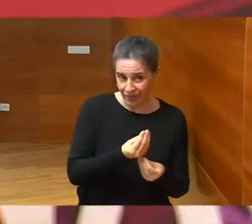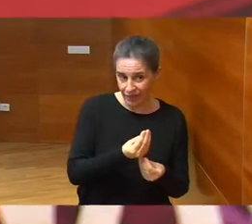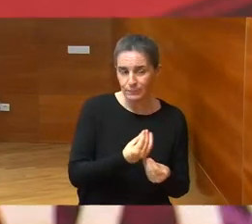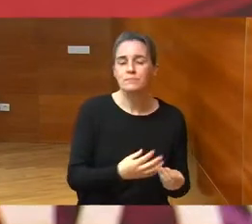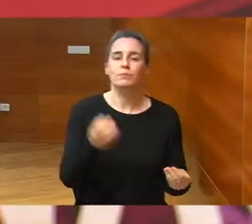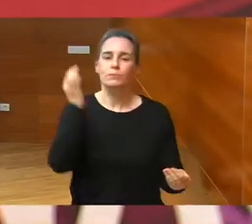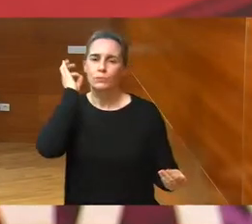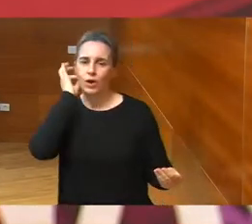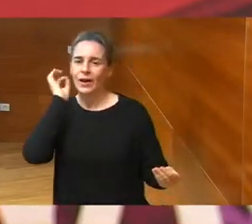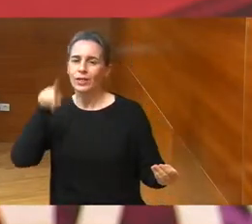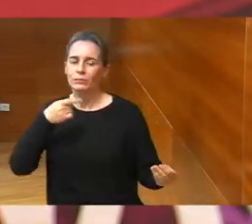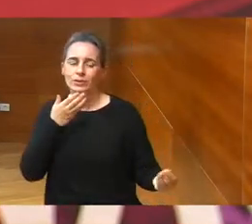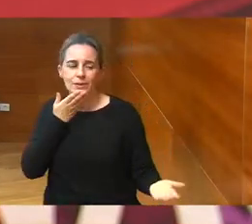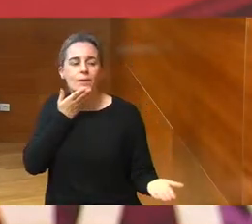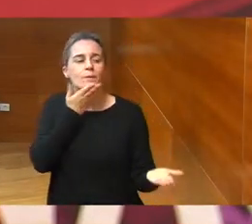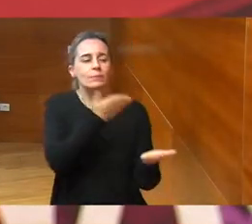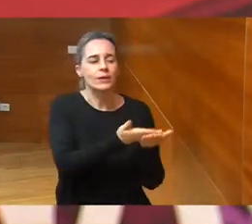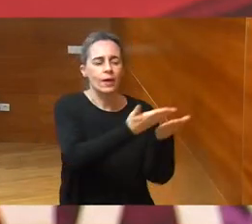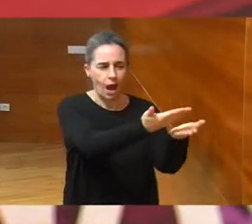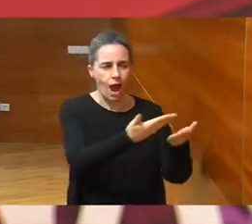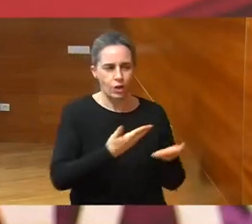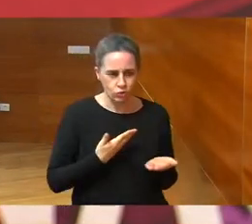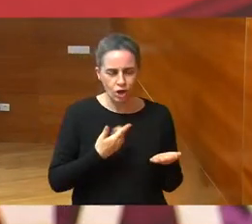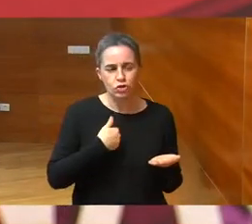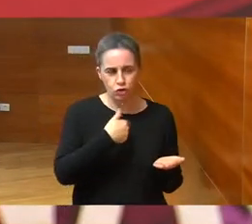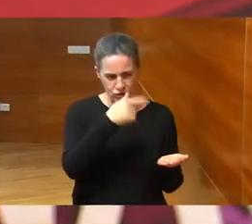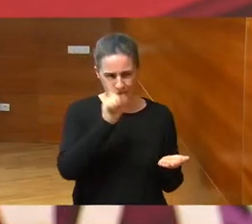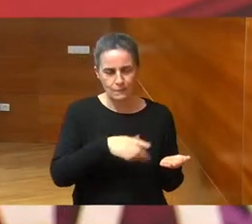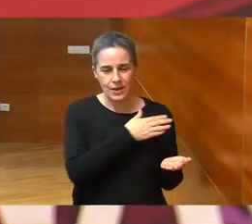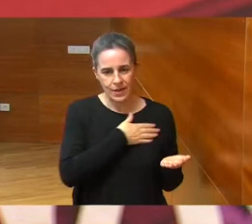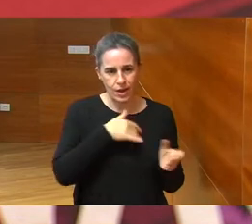para ver cómo puede hacerlo